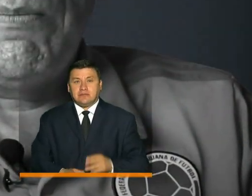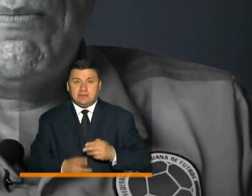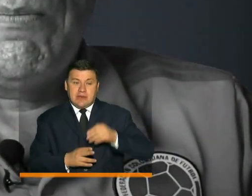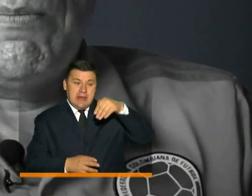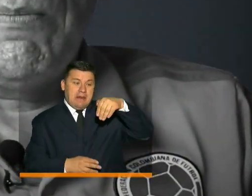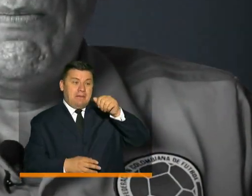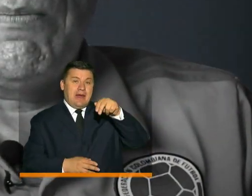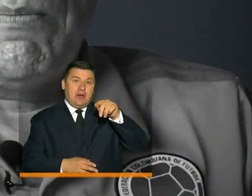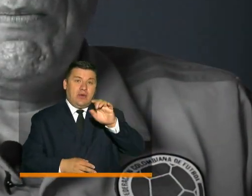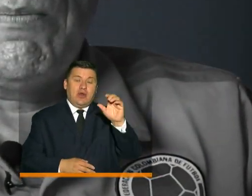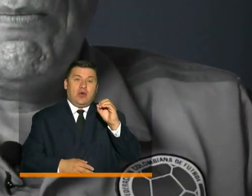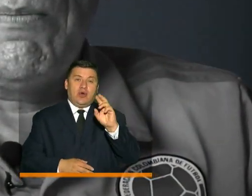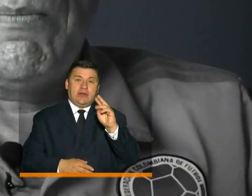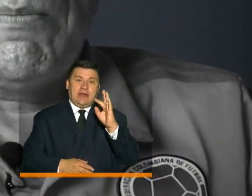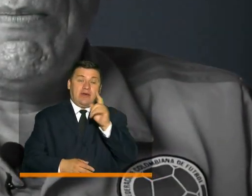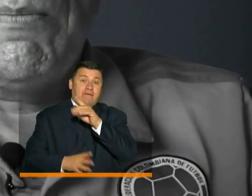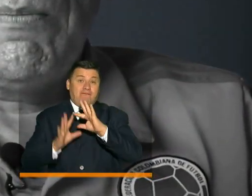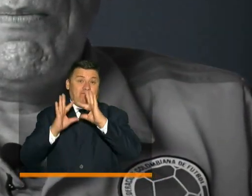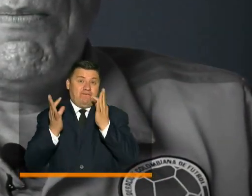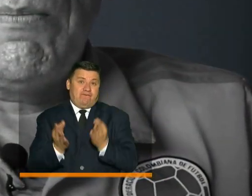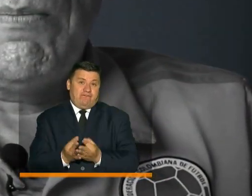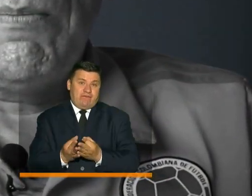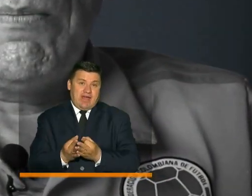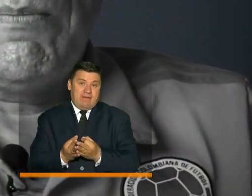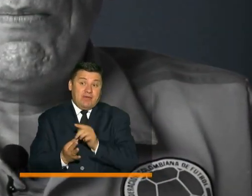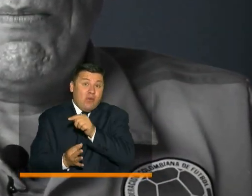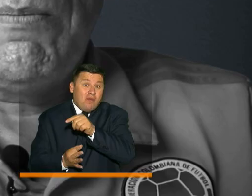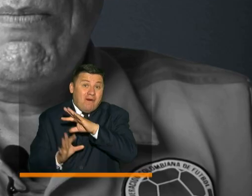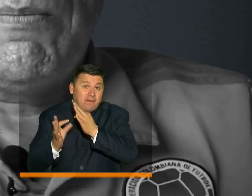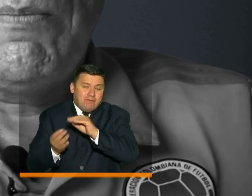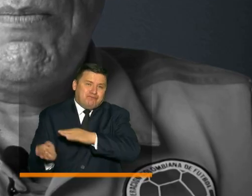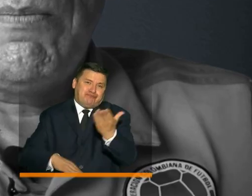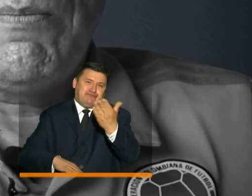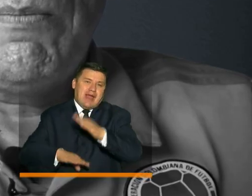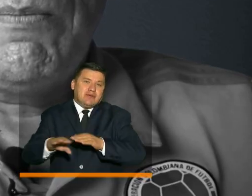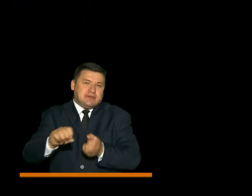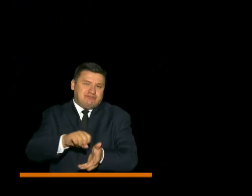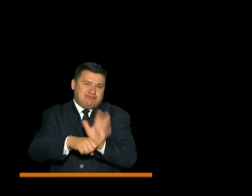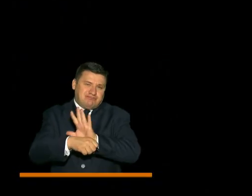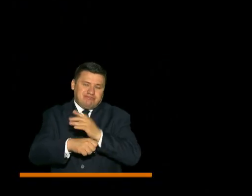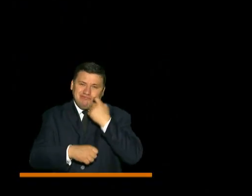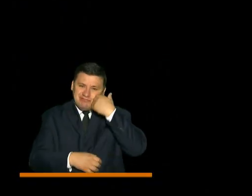Manuel Ortega, un familiar falleció por coronavirus.